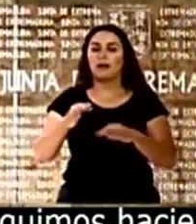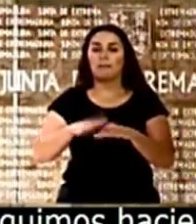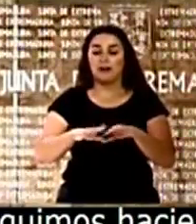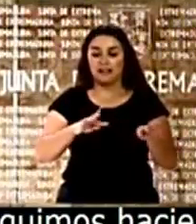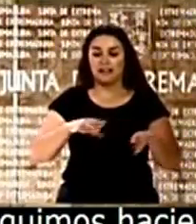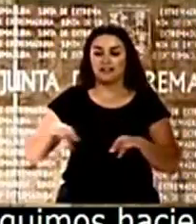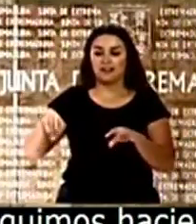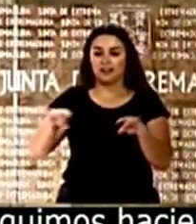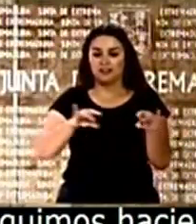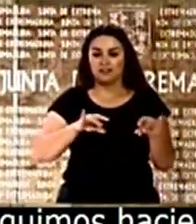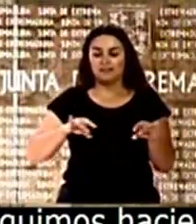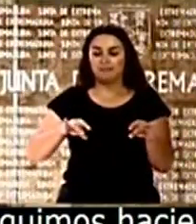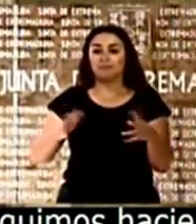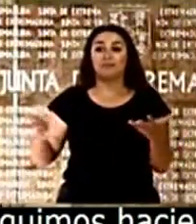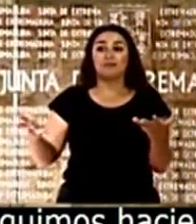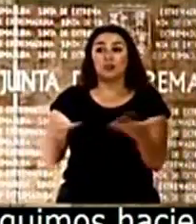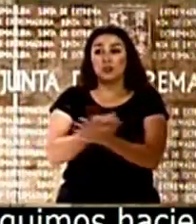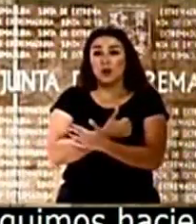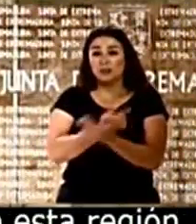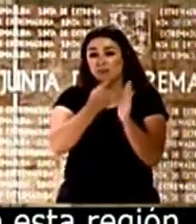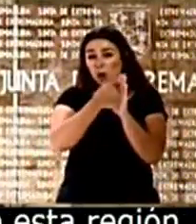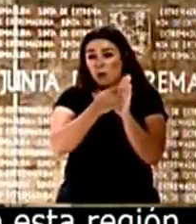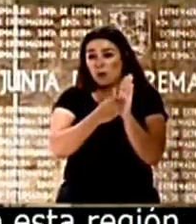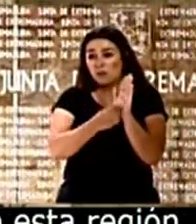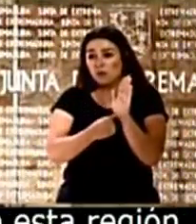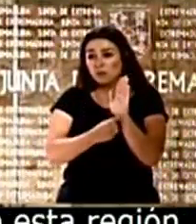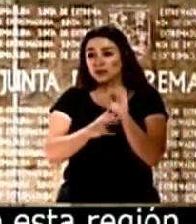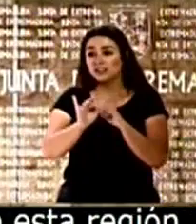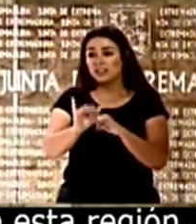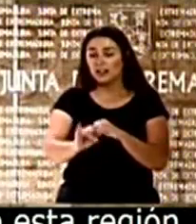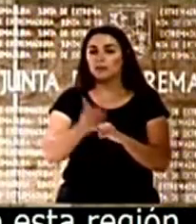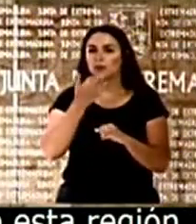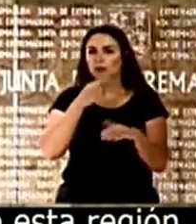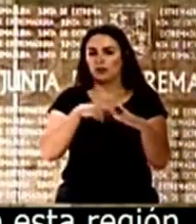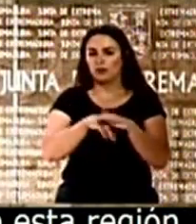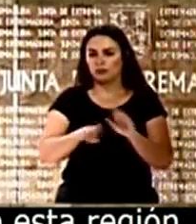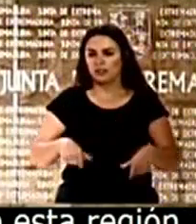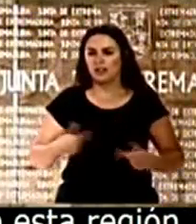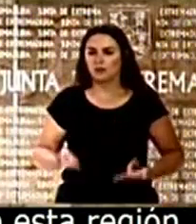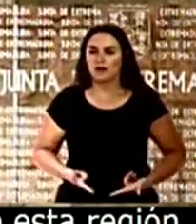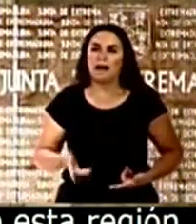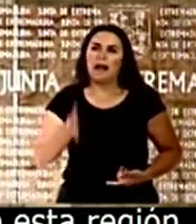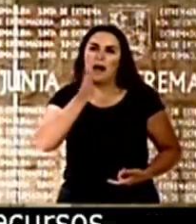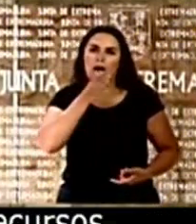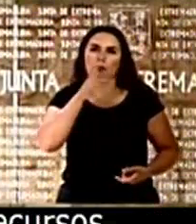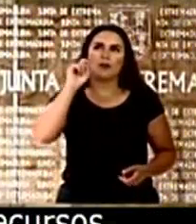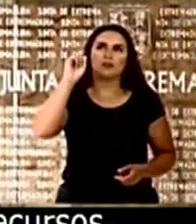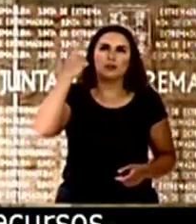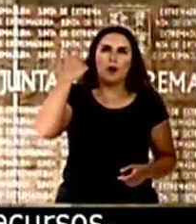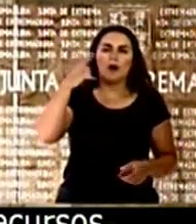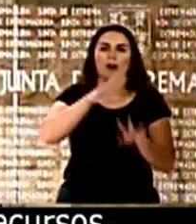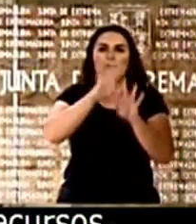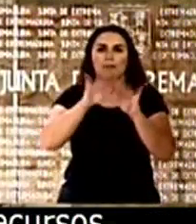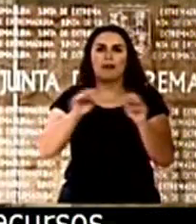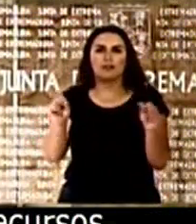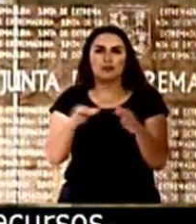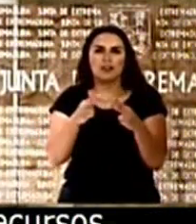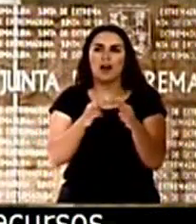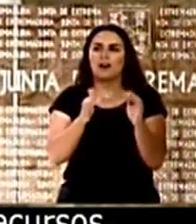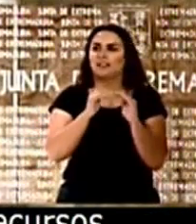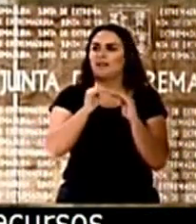región, todas esas potencialidades que tiene, como los recursos naturales, el agua, el sol, la paz social, la